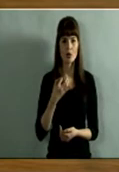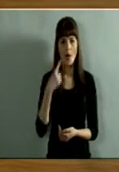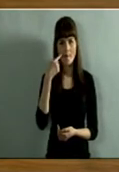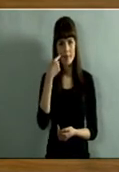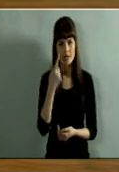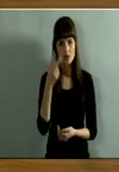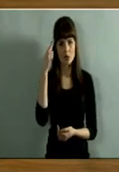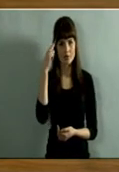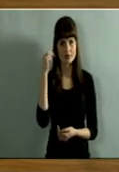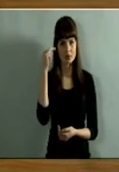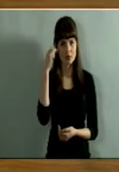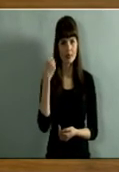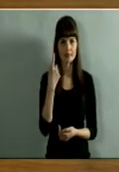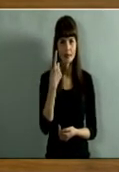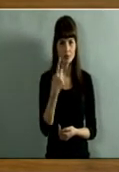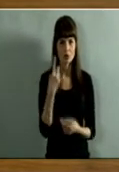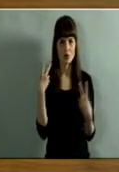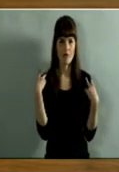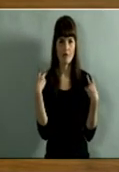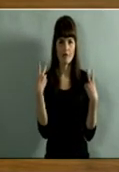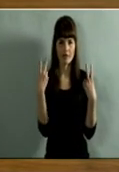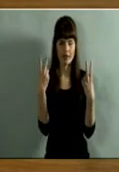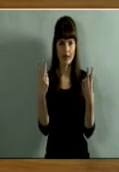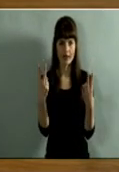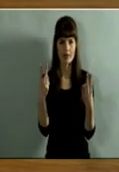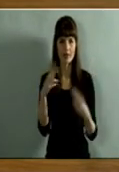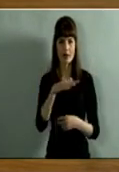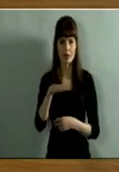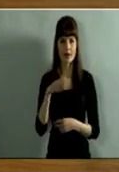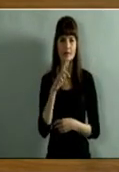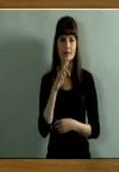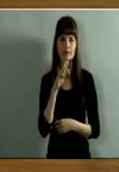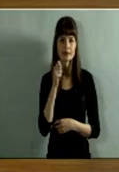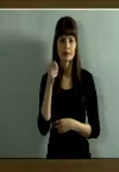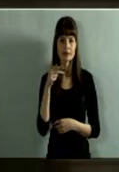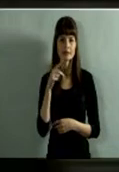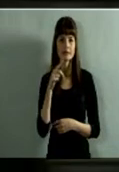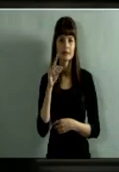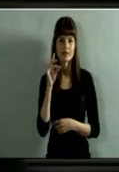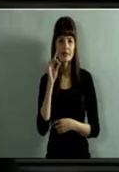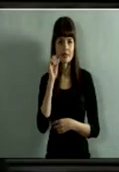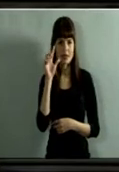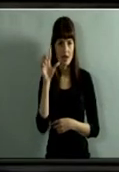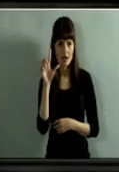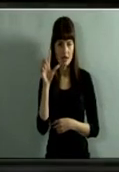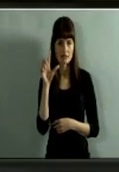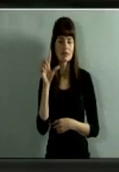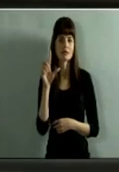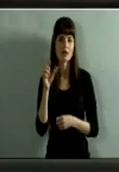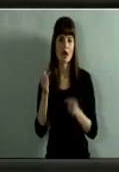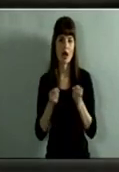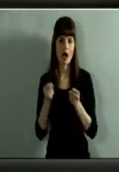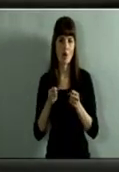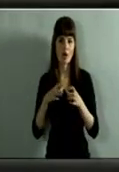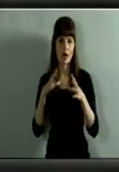1991 venía viajando de Tandil hacia Buenos Aires en un camión porque trabajaba en la